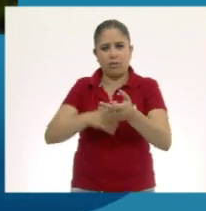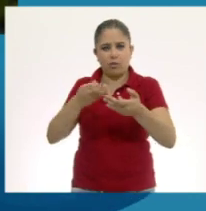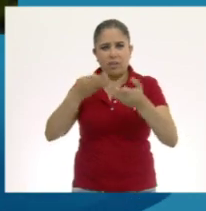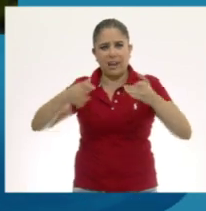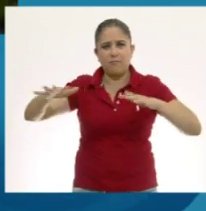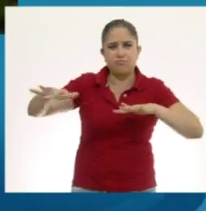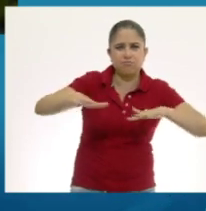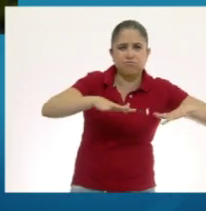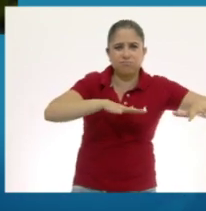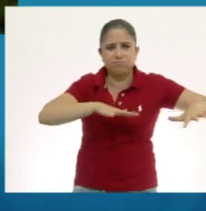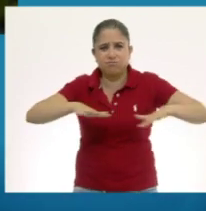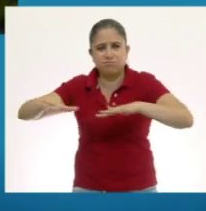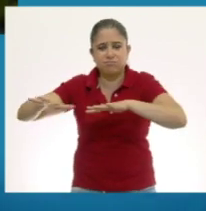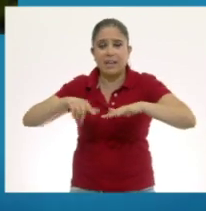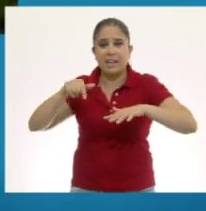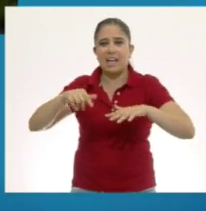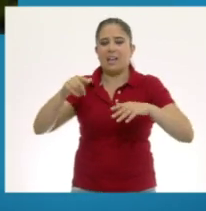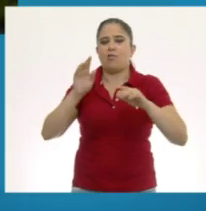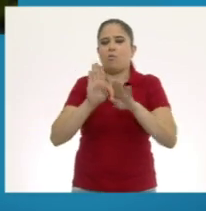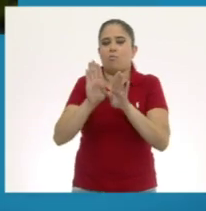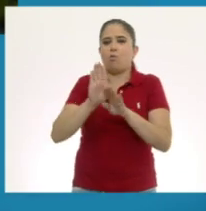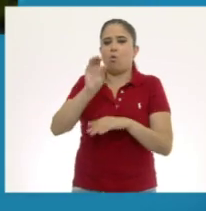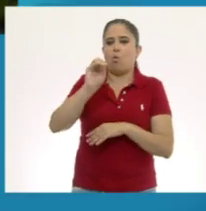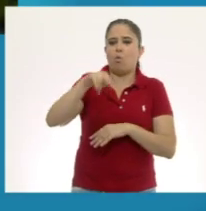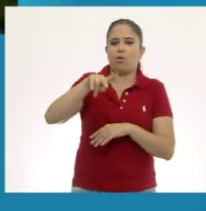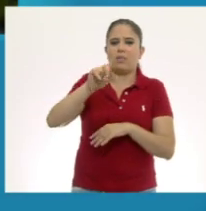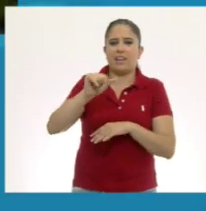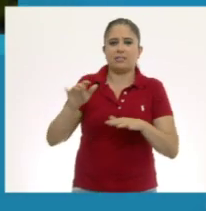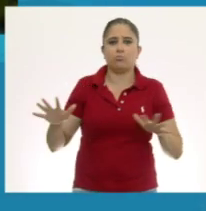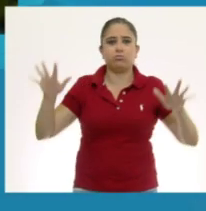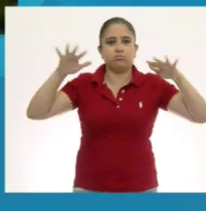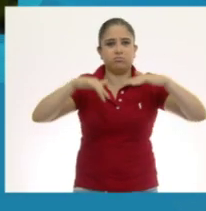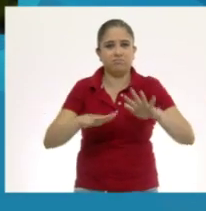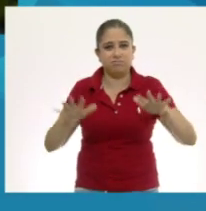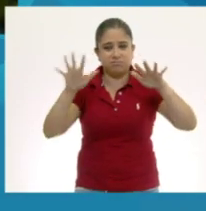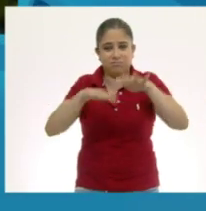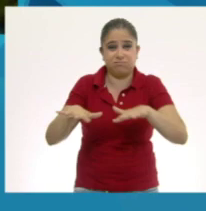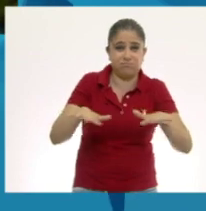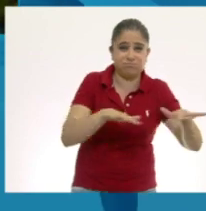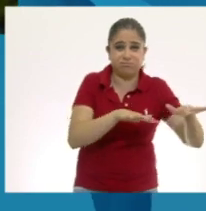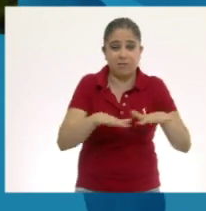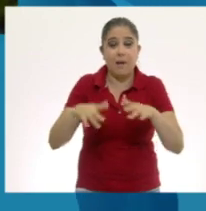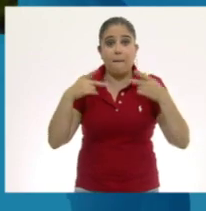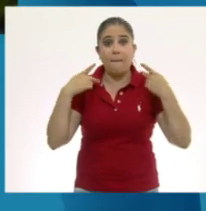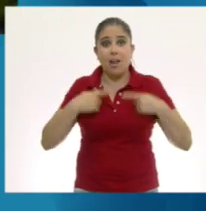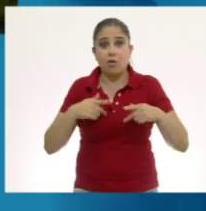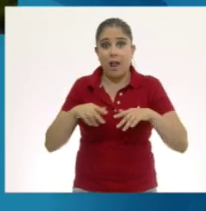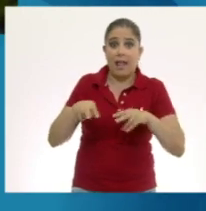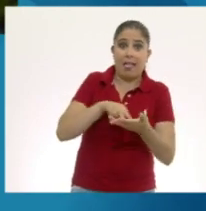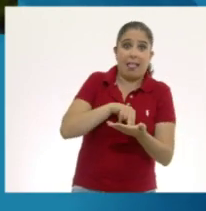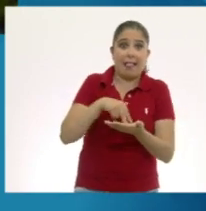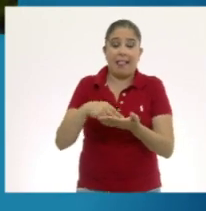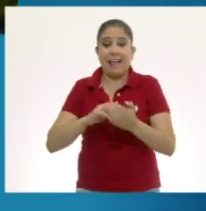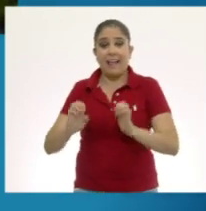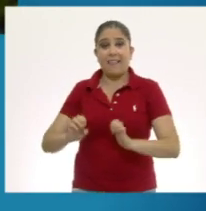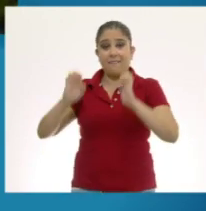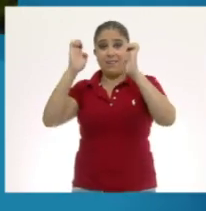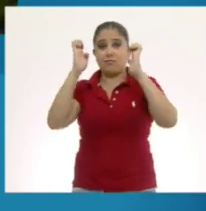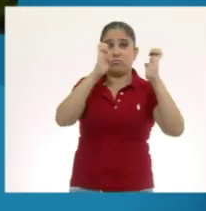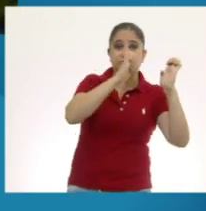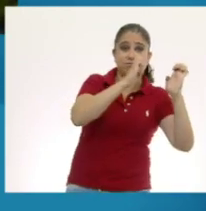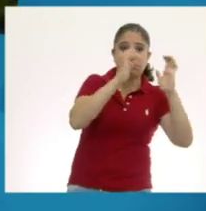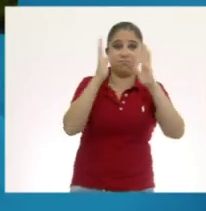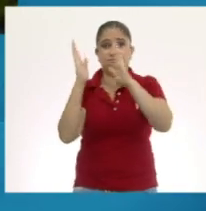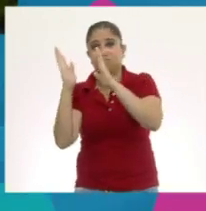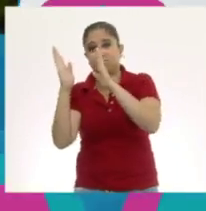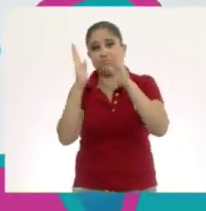y que generan ondas que hacen que todo lo que está sobre ella se mueva. Las personas, los edificios, las escuelas y todo